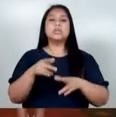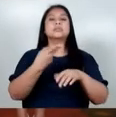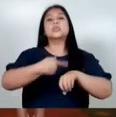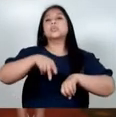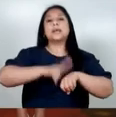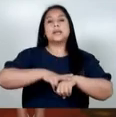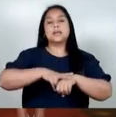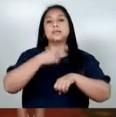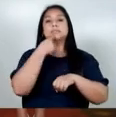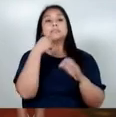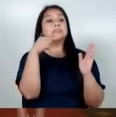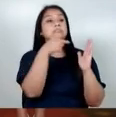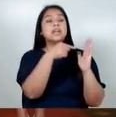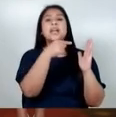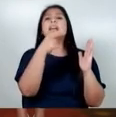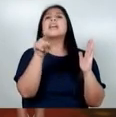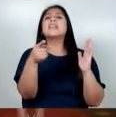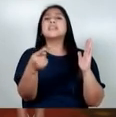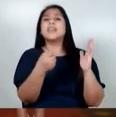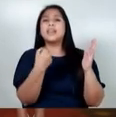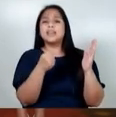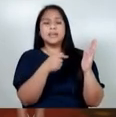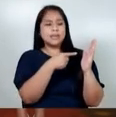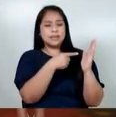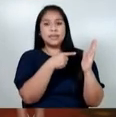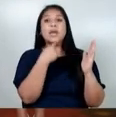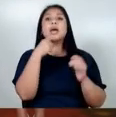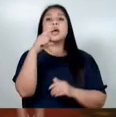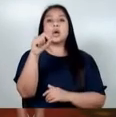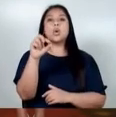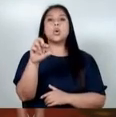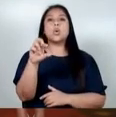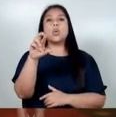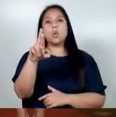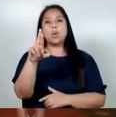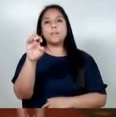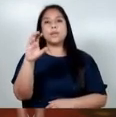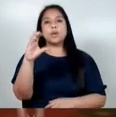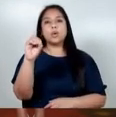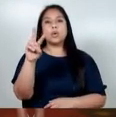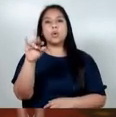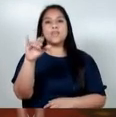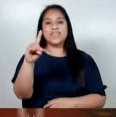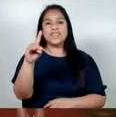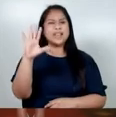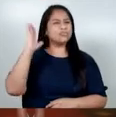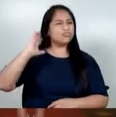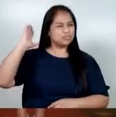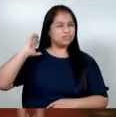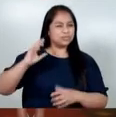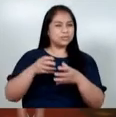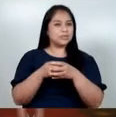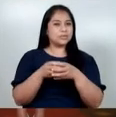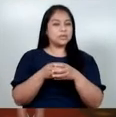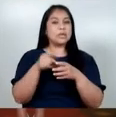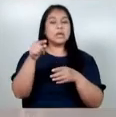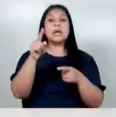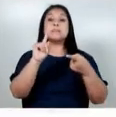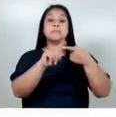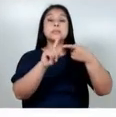fue elaborado y puesto en vigencia por recomendación de la entonces COPRE COVID. La primera medida que debo